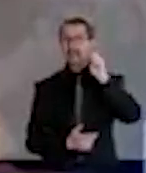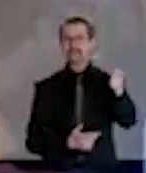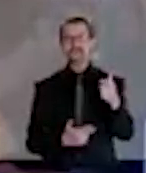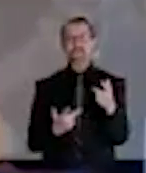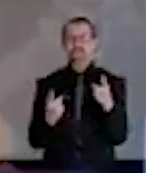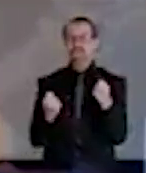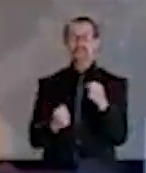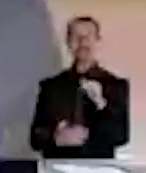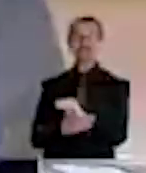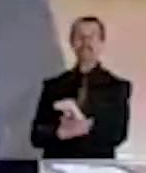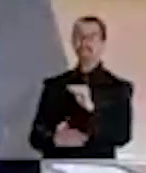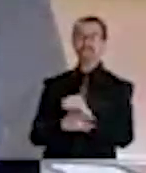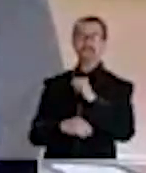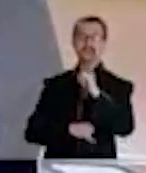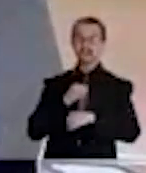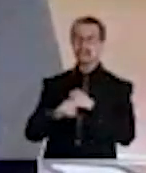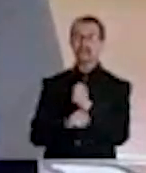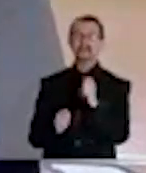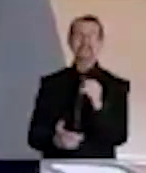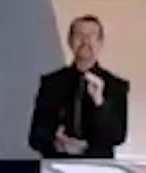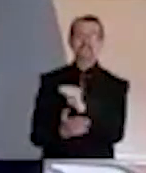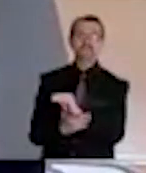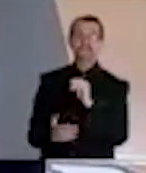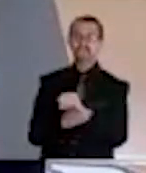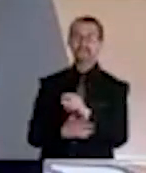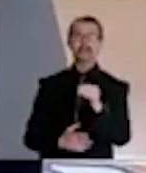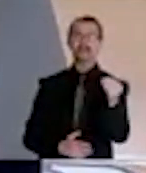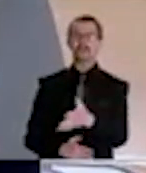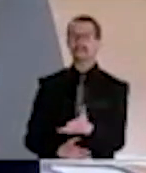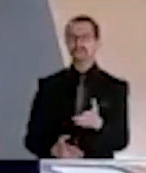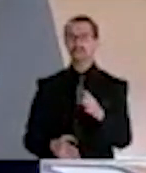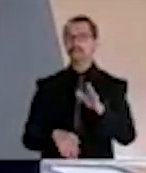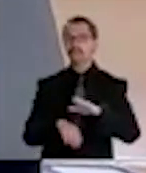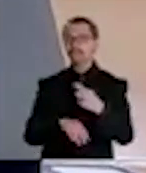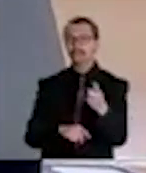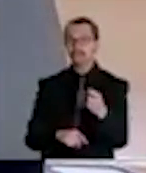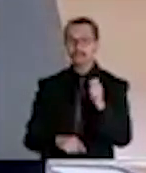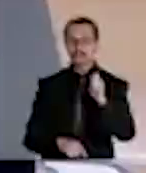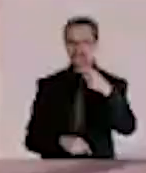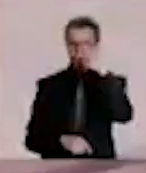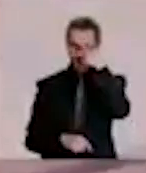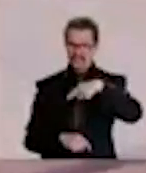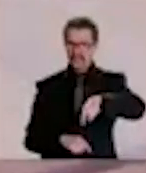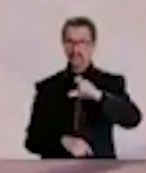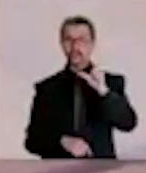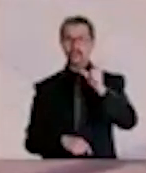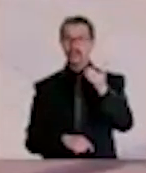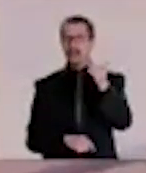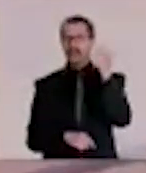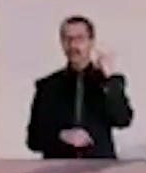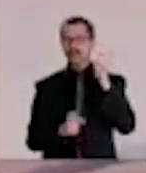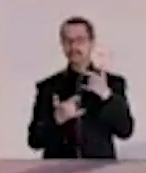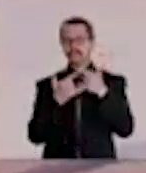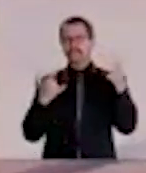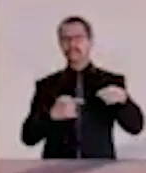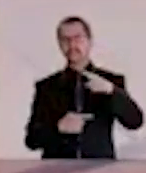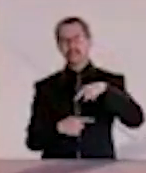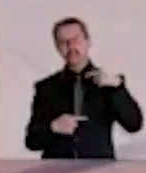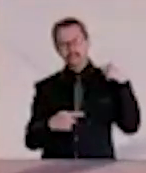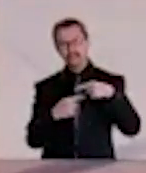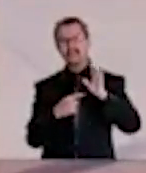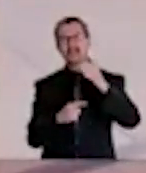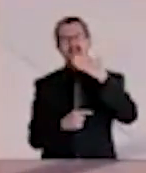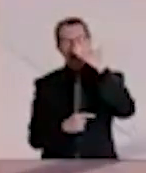lo hemos hecho como méjico históricamente lo sabía hacer por supuesto que tienen potencias y tienen fuerza los